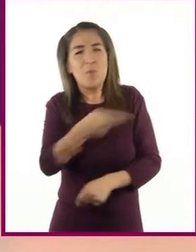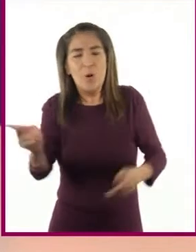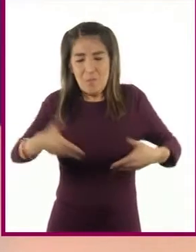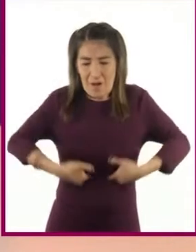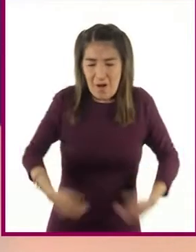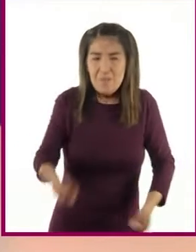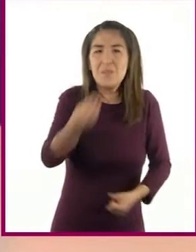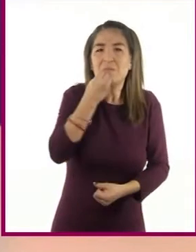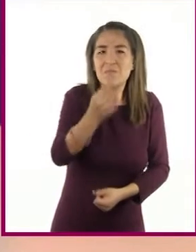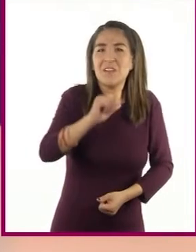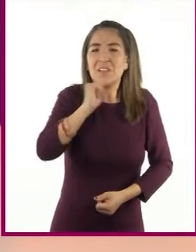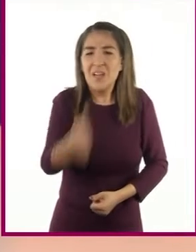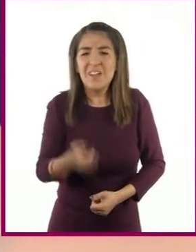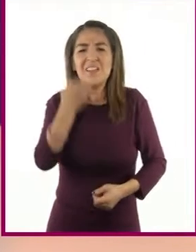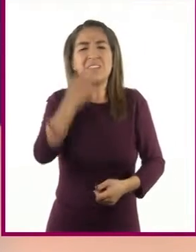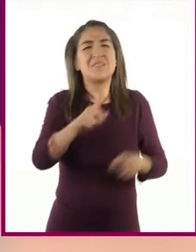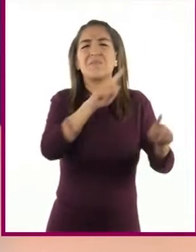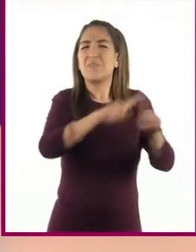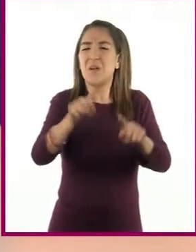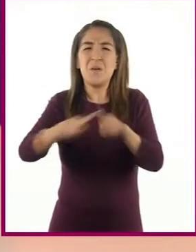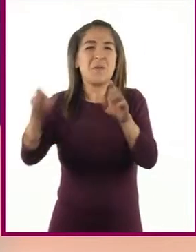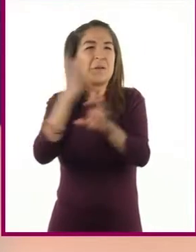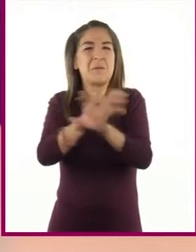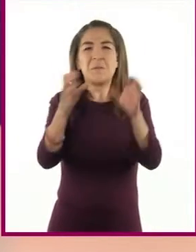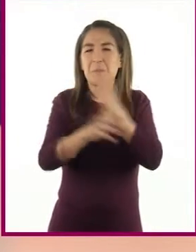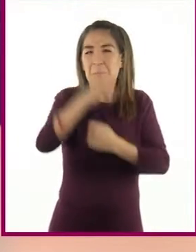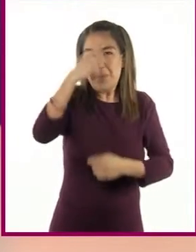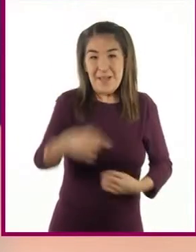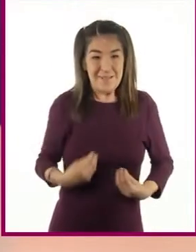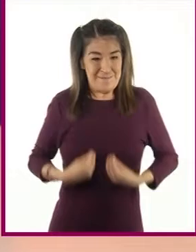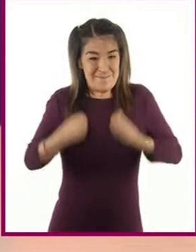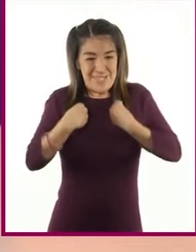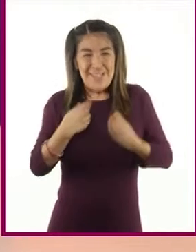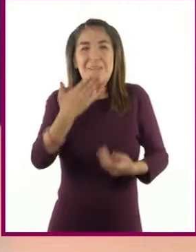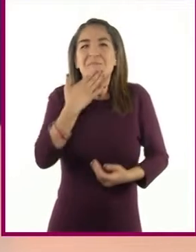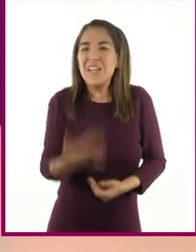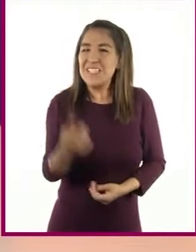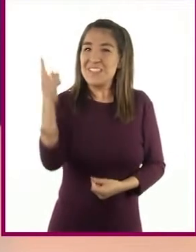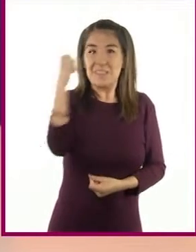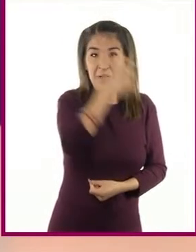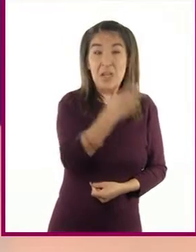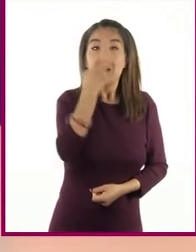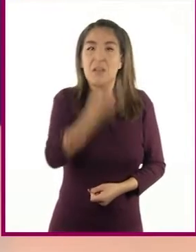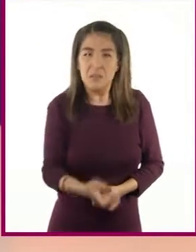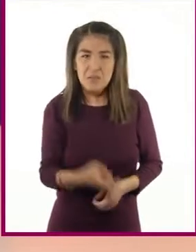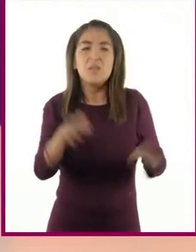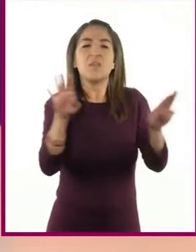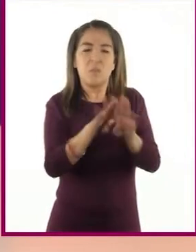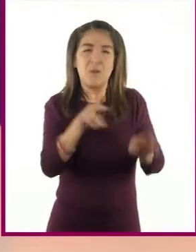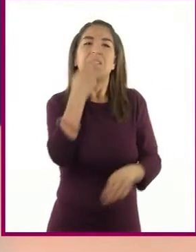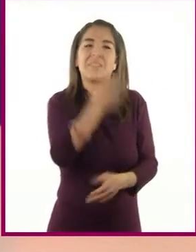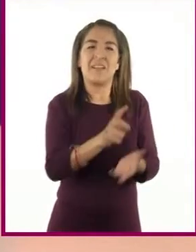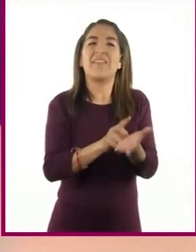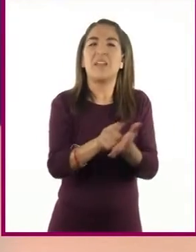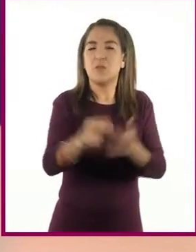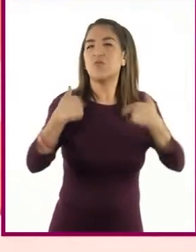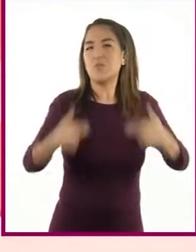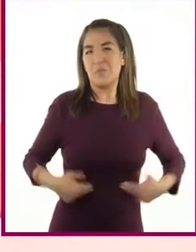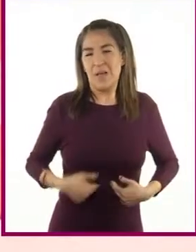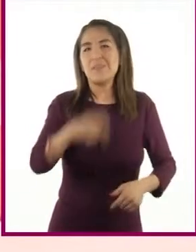todo aquello que no permita una vida digna es un ejemplo de vulneración de estos